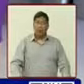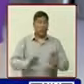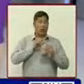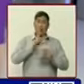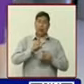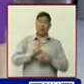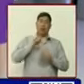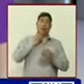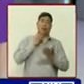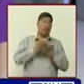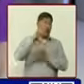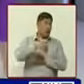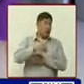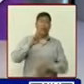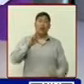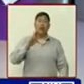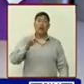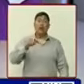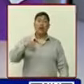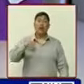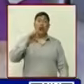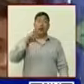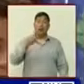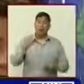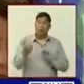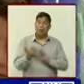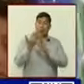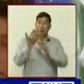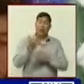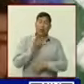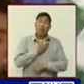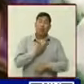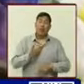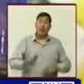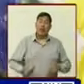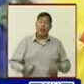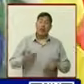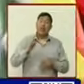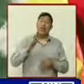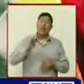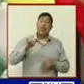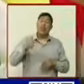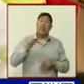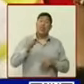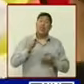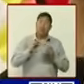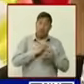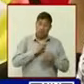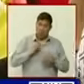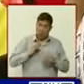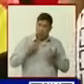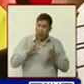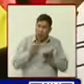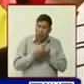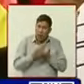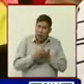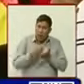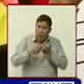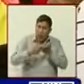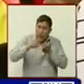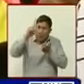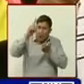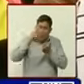¿Cómo estás, Raquel? Muy buenas noches. Nos encontramos junto al presidente Miguel Ángel Rejas. Ha culminado esta sesión, ya se tiene el presupuesto y también la